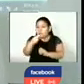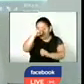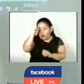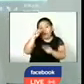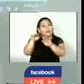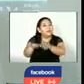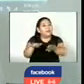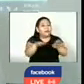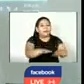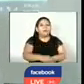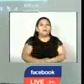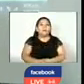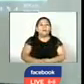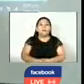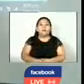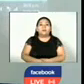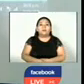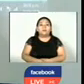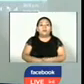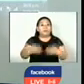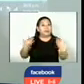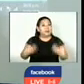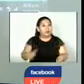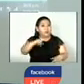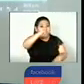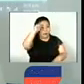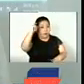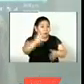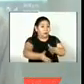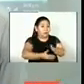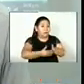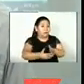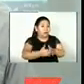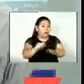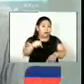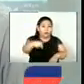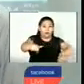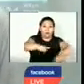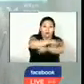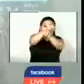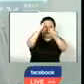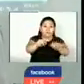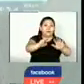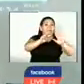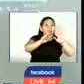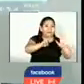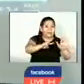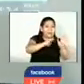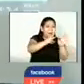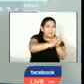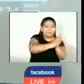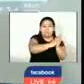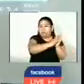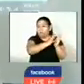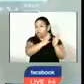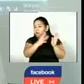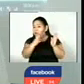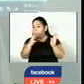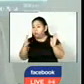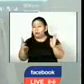infraestructura desde que arrancamos estos trabajos a las 7 de la mañana hemos estado